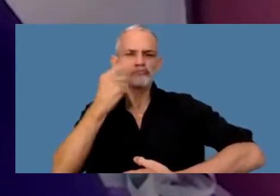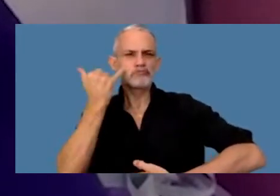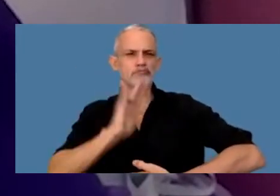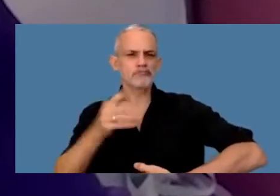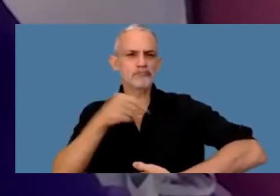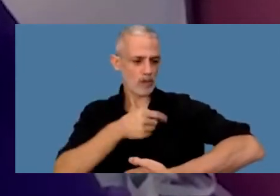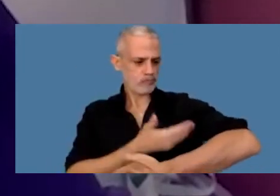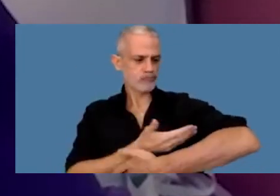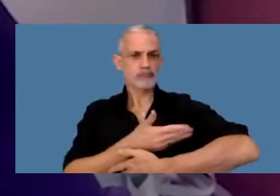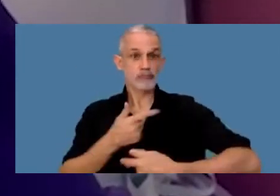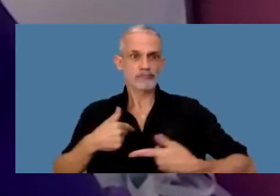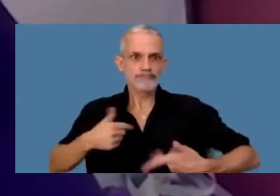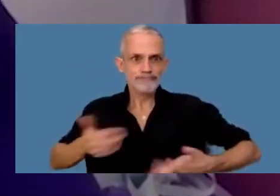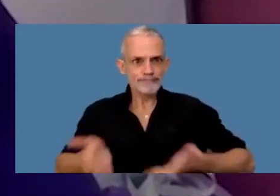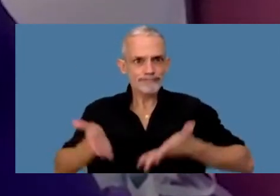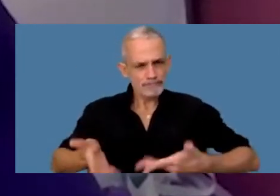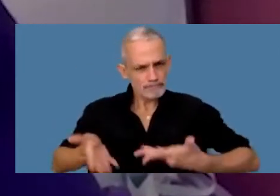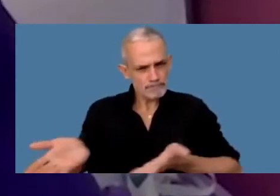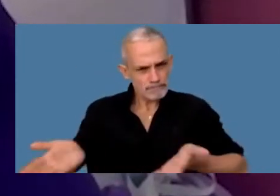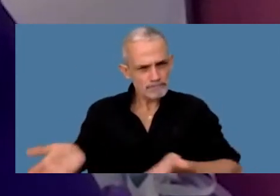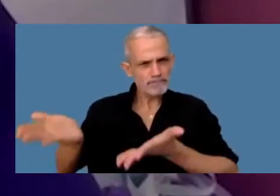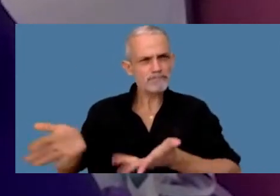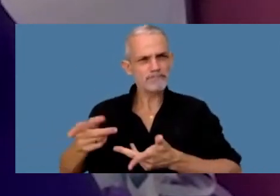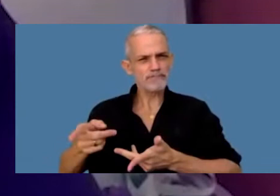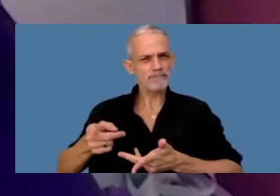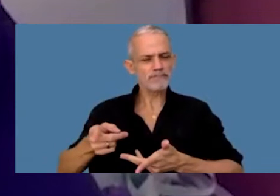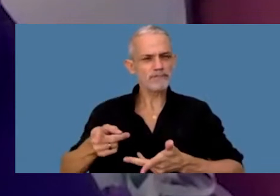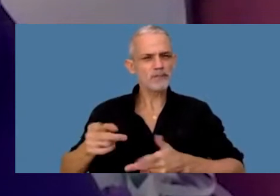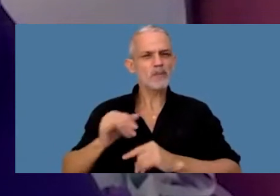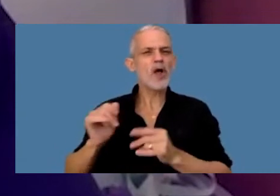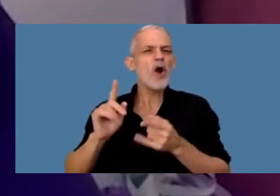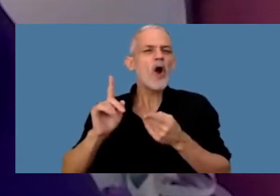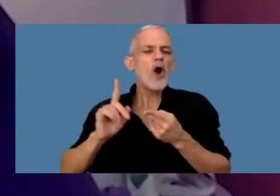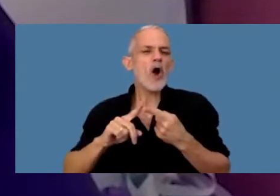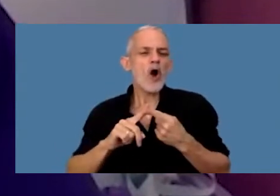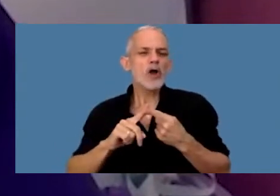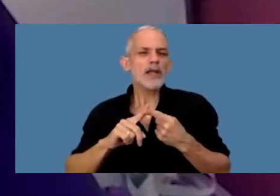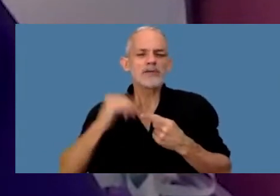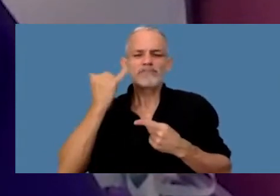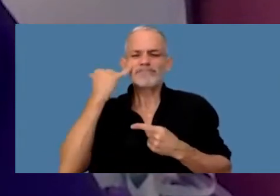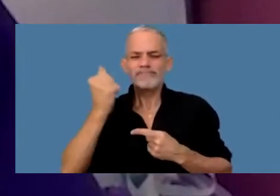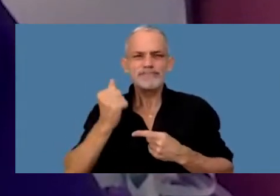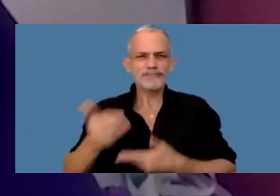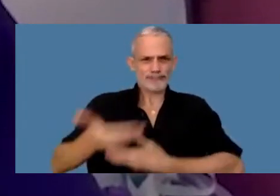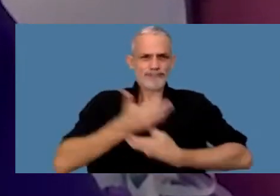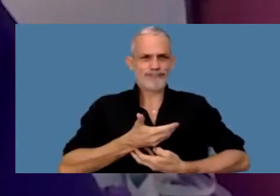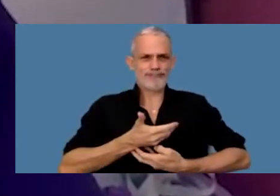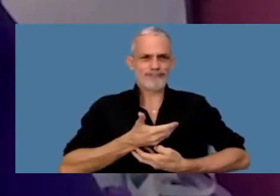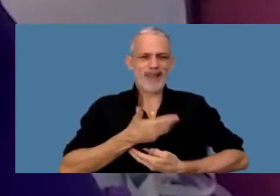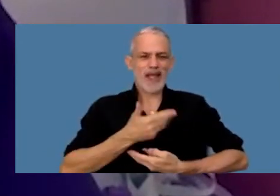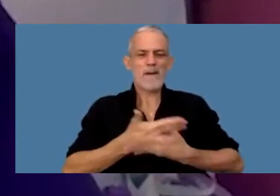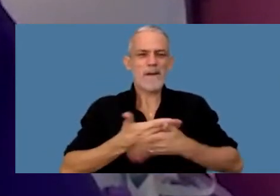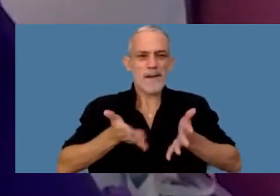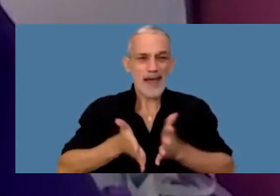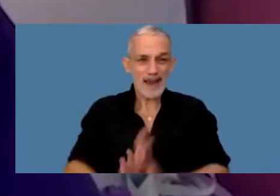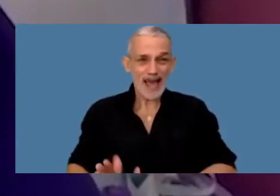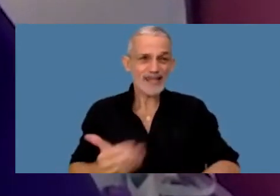médicas innecesarias. Pues bueno, Caro va a hablar un poco más de cómo situación actual de